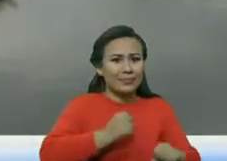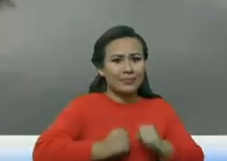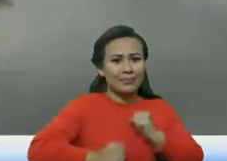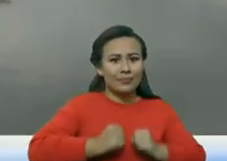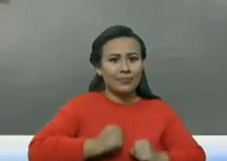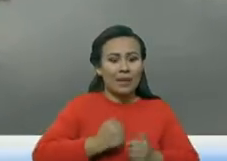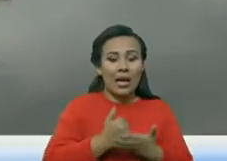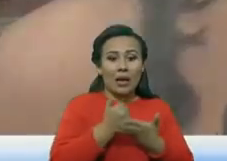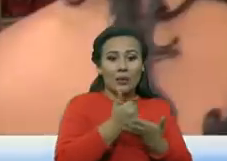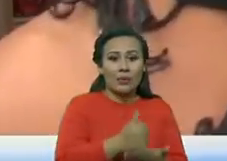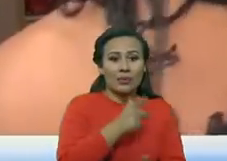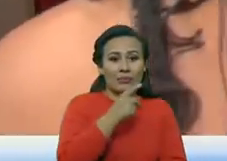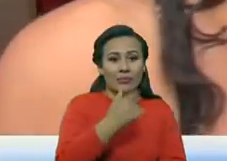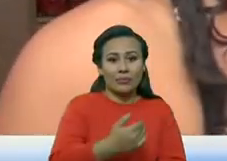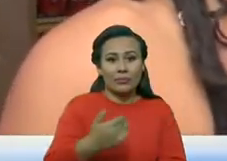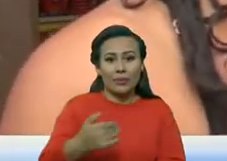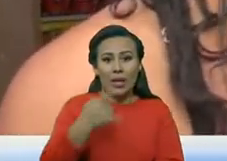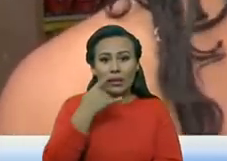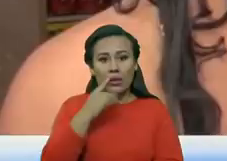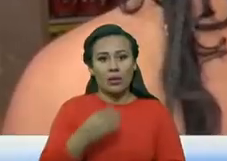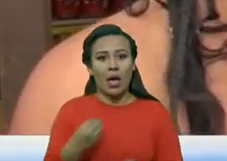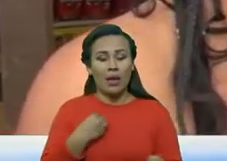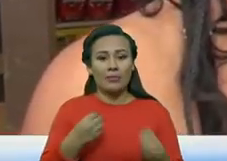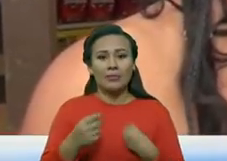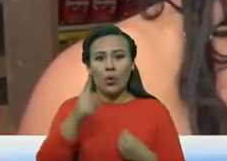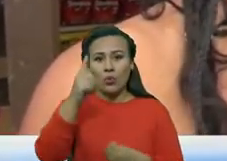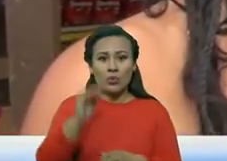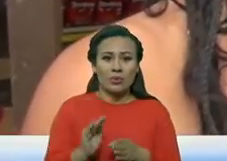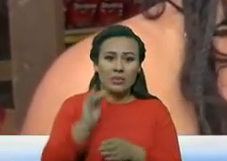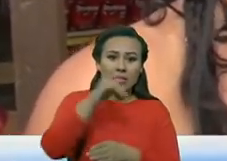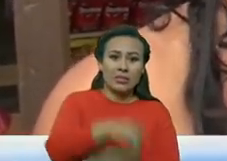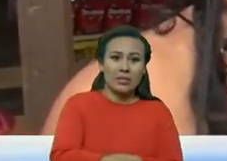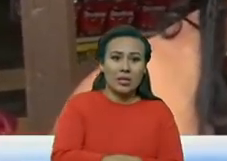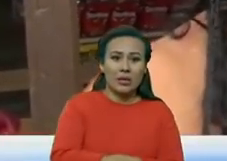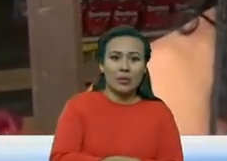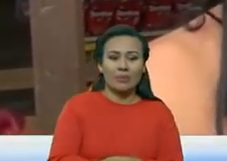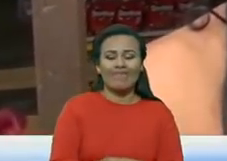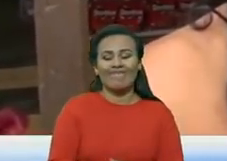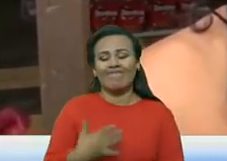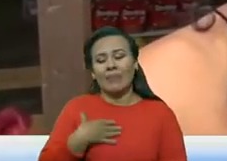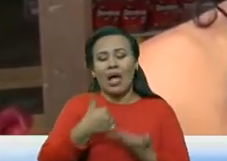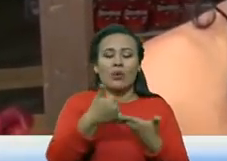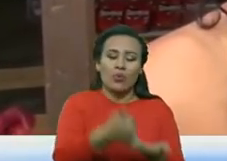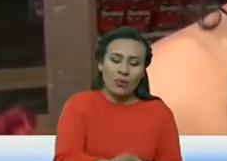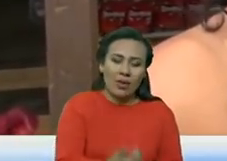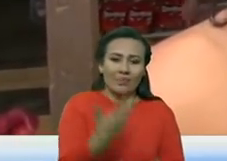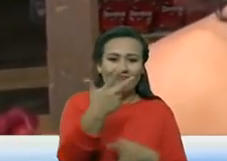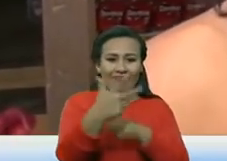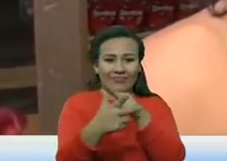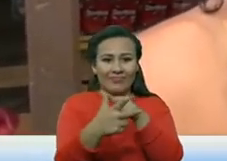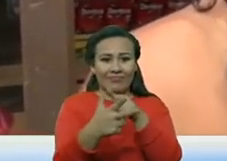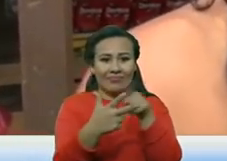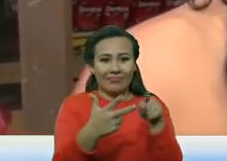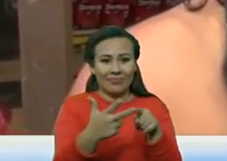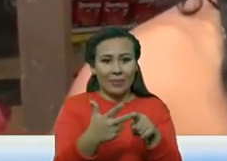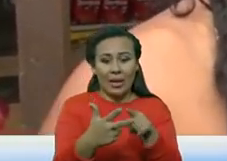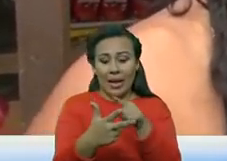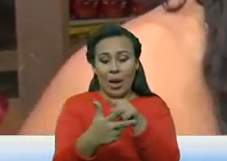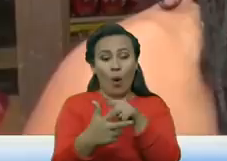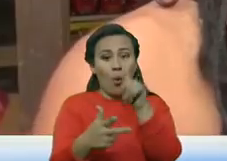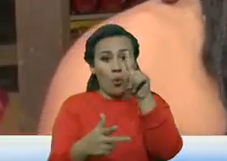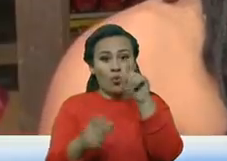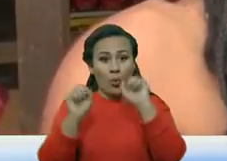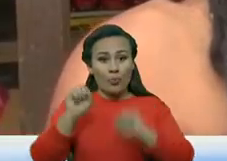de socorrer a los menores. Sí, dice que uno se ha tirado y el otro puede rescatar al otro también. Eran tres. Ajá, uno